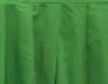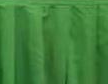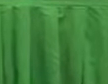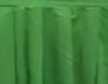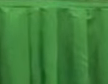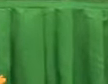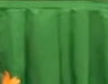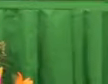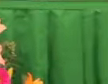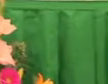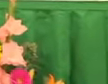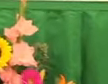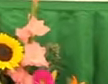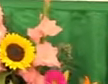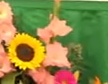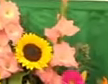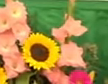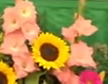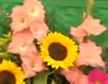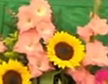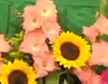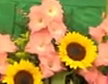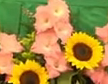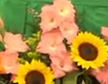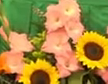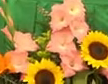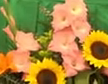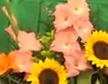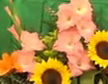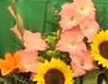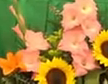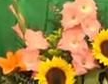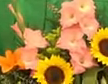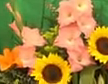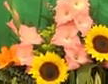Pues muchas gracias, doctora Nuria, por este completo